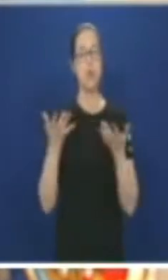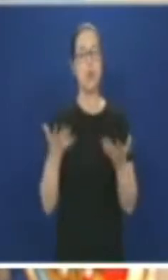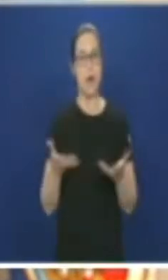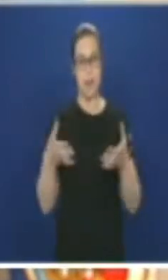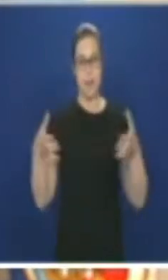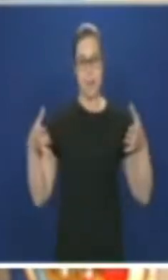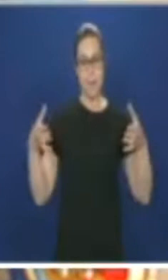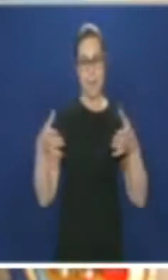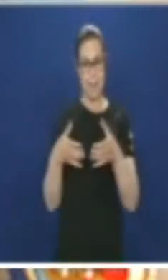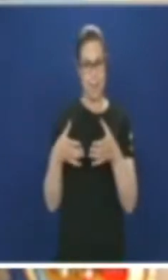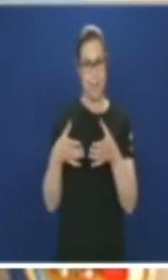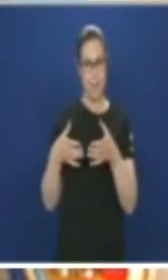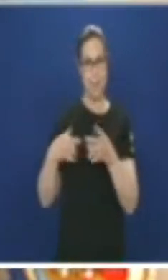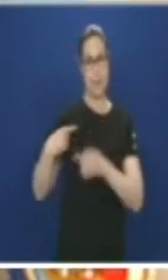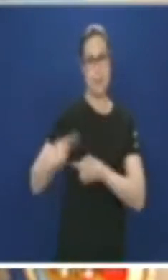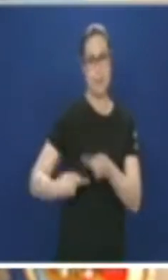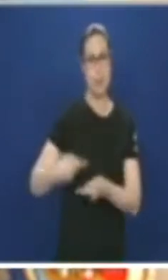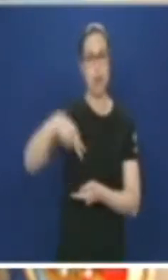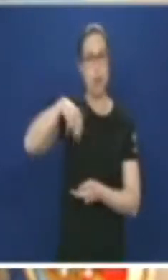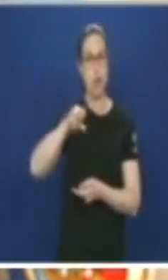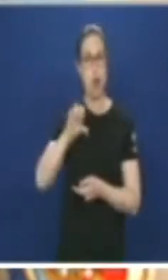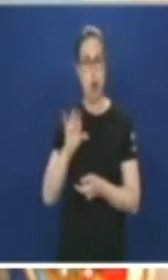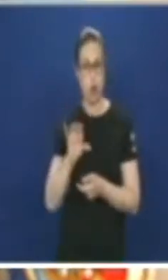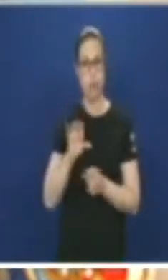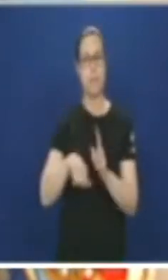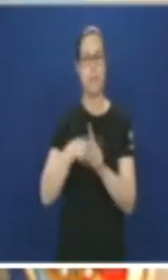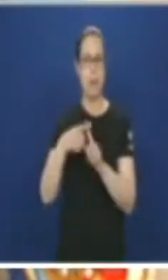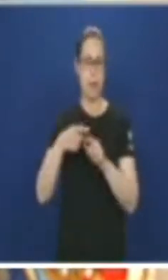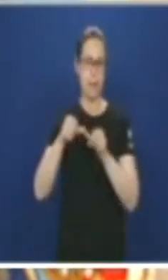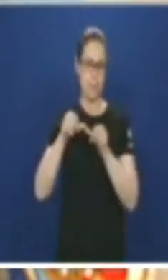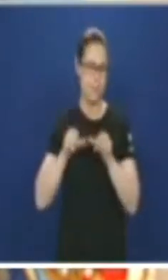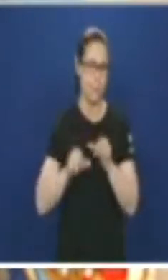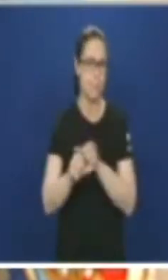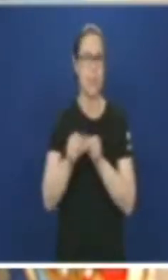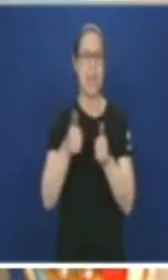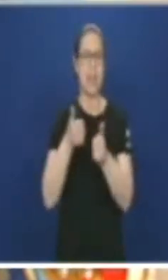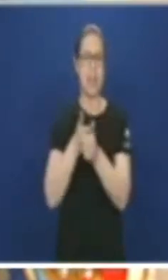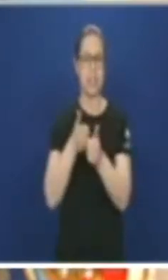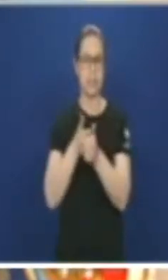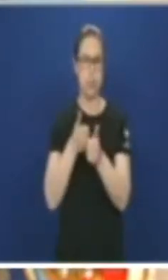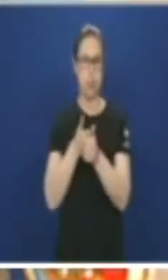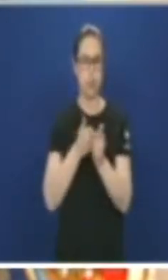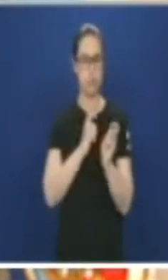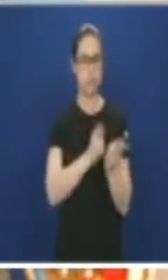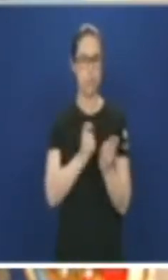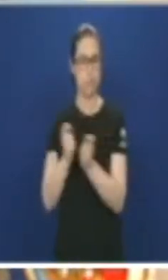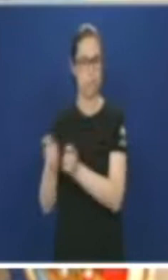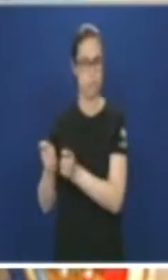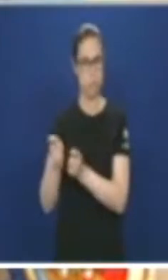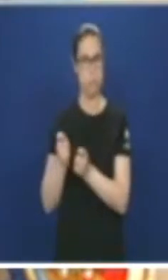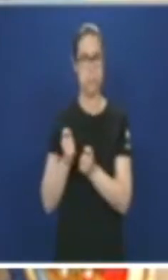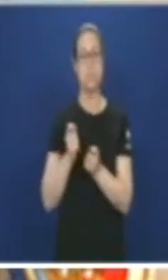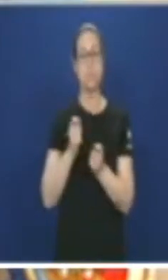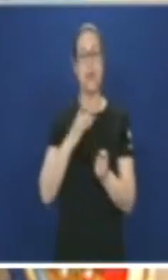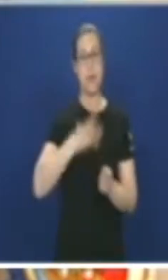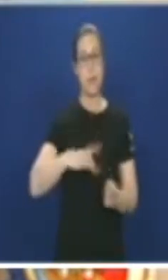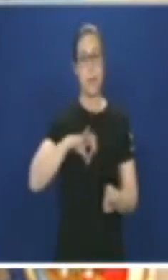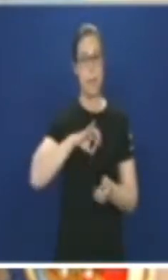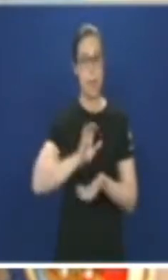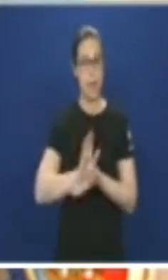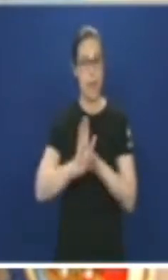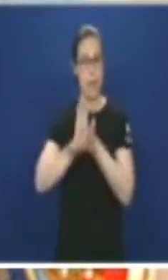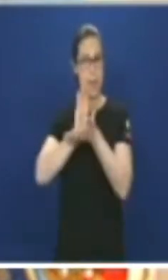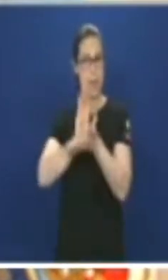dos integrantes da Xeración Nós e os seis discípulos, que lle será entregada ás